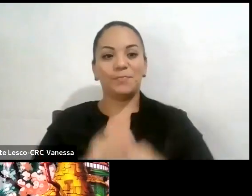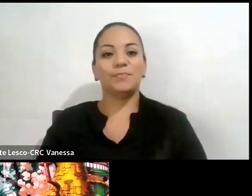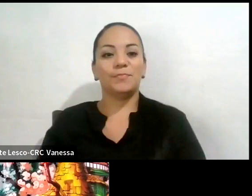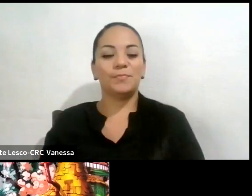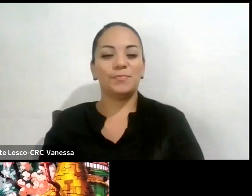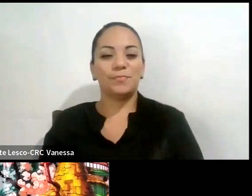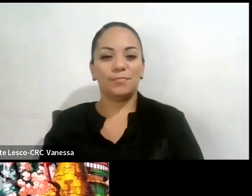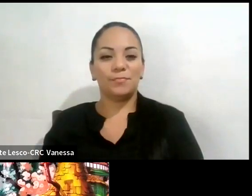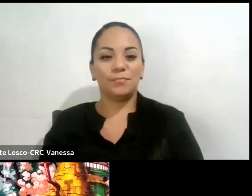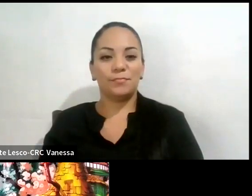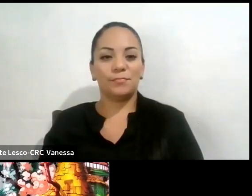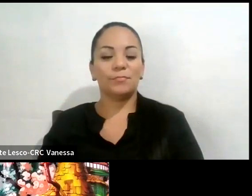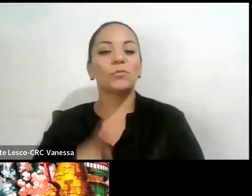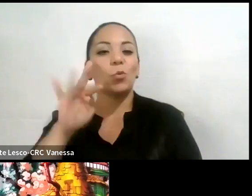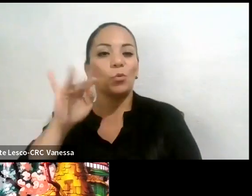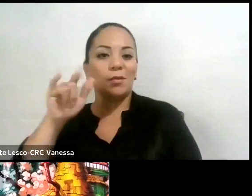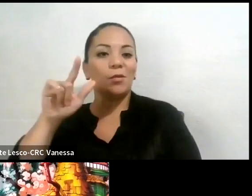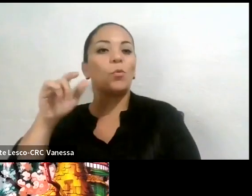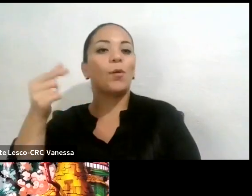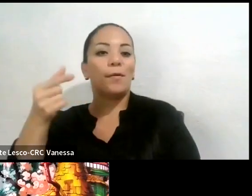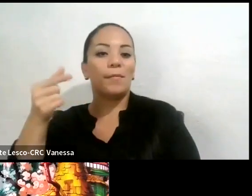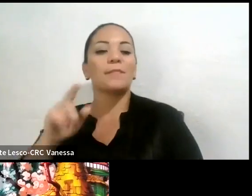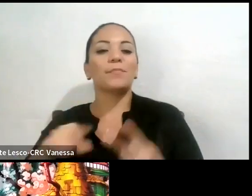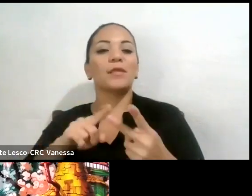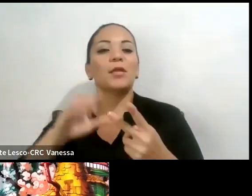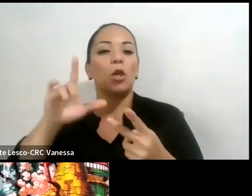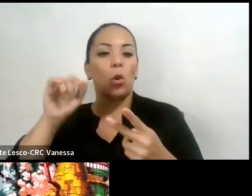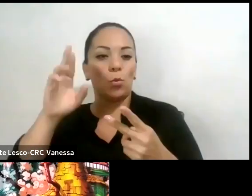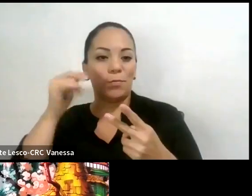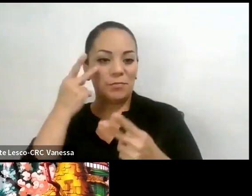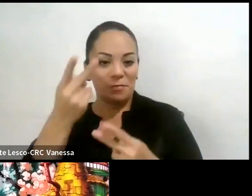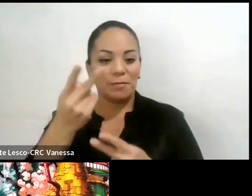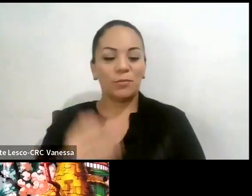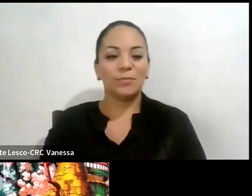de Útila Guacamaya y Cuco el Oro.